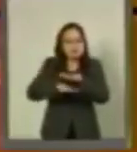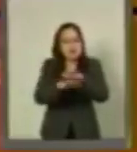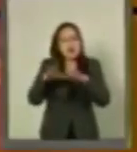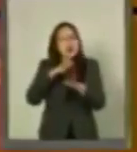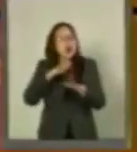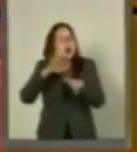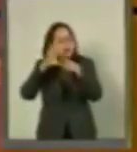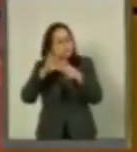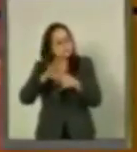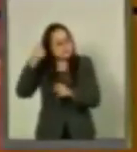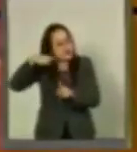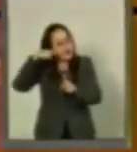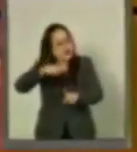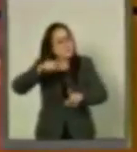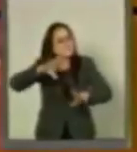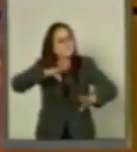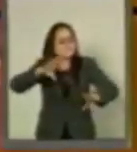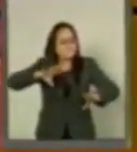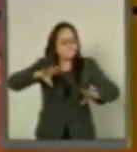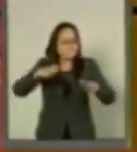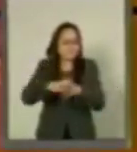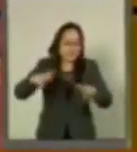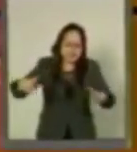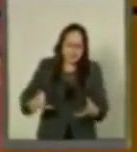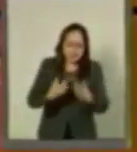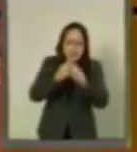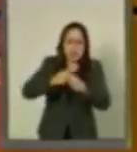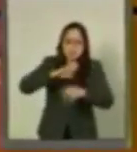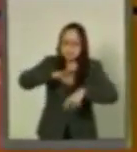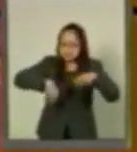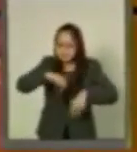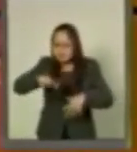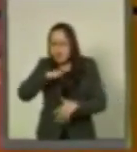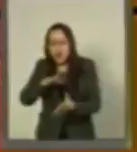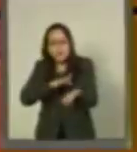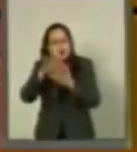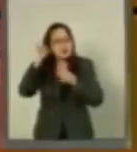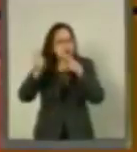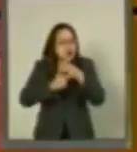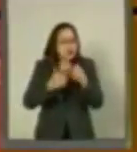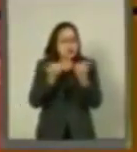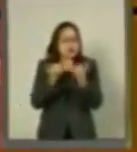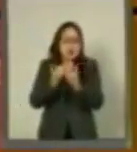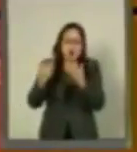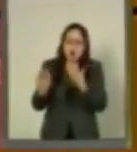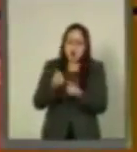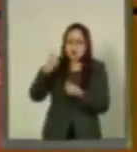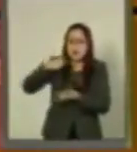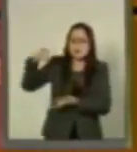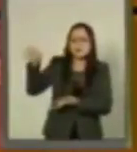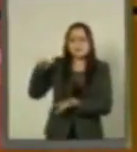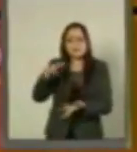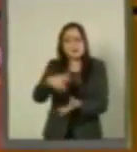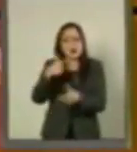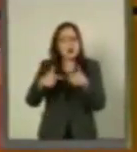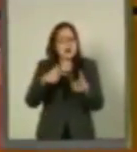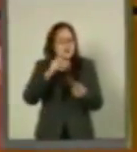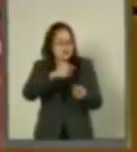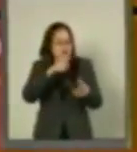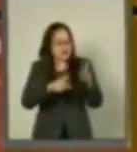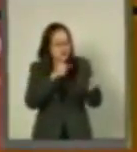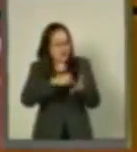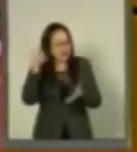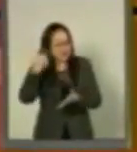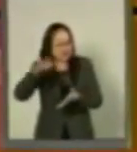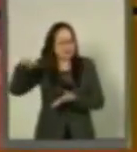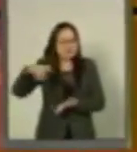volcaron a colaborar, ya sea como rescatistas, en actividades de apoyo y en los esfuerzos de recolección en los centros de acopio, así